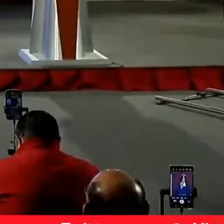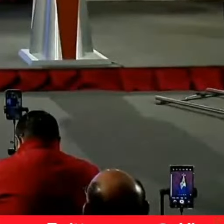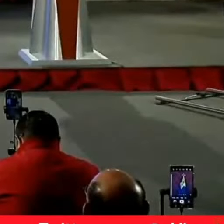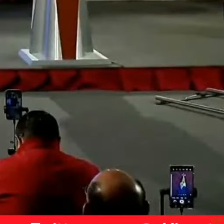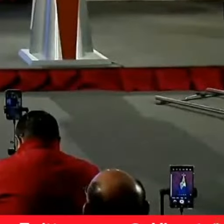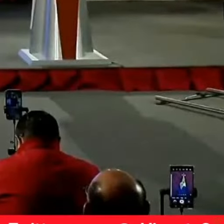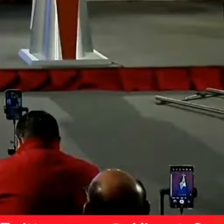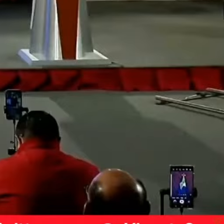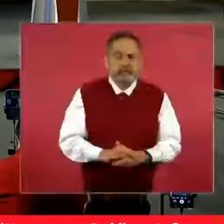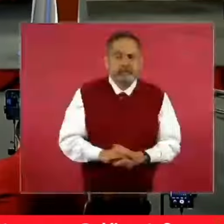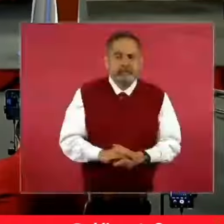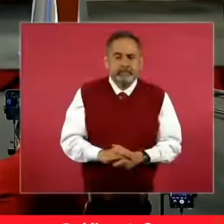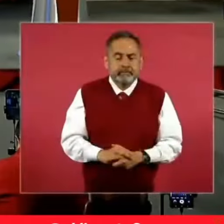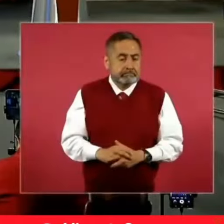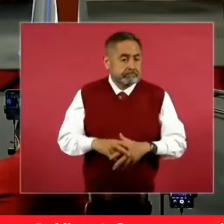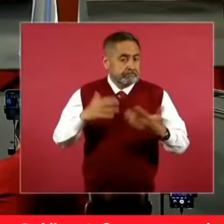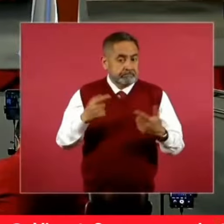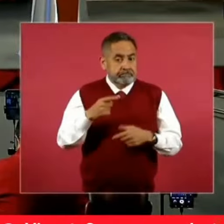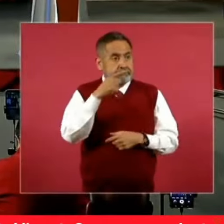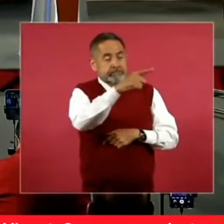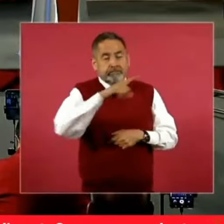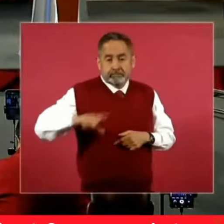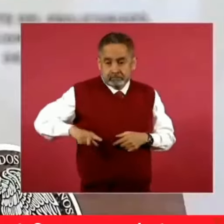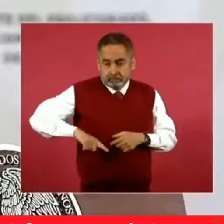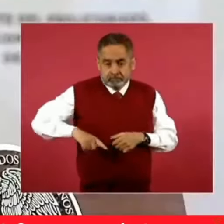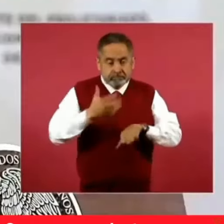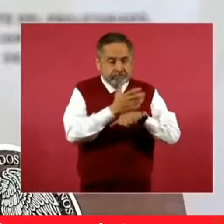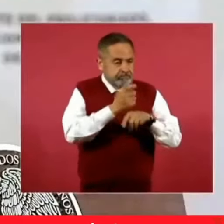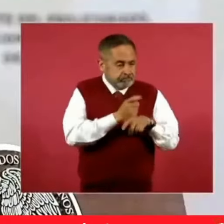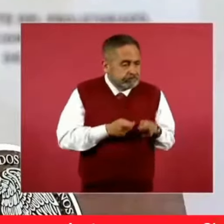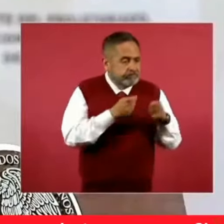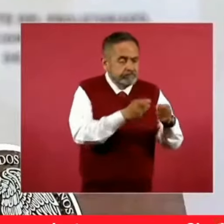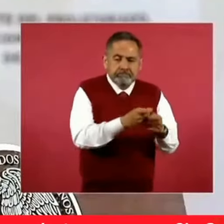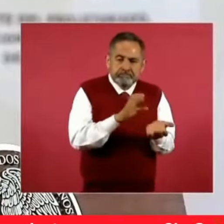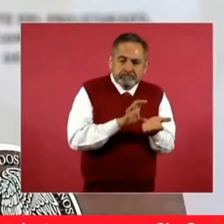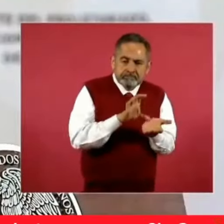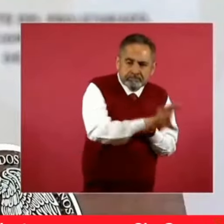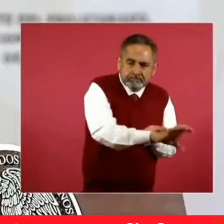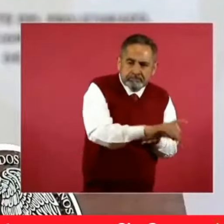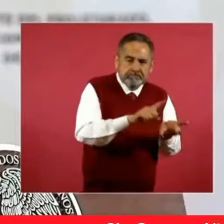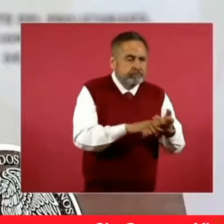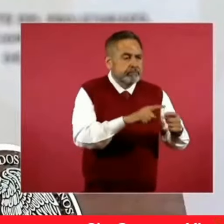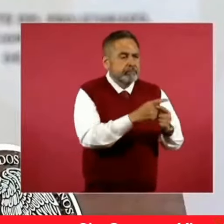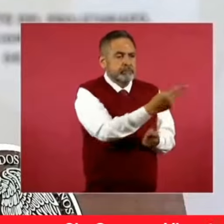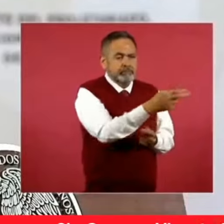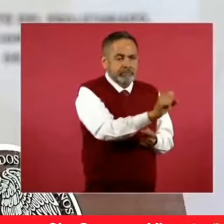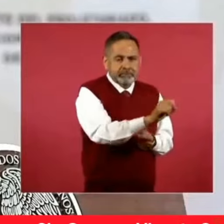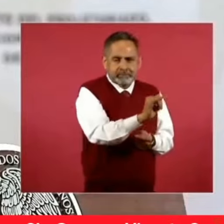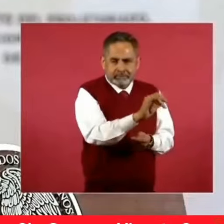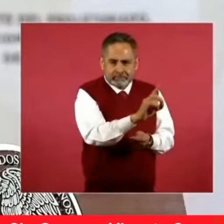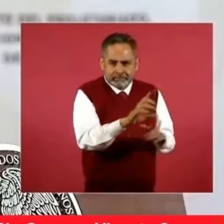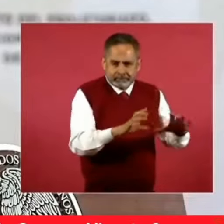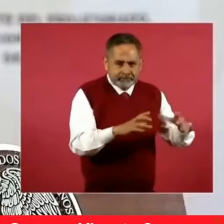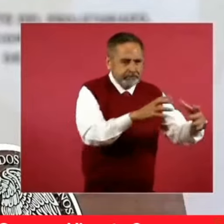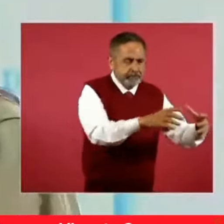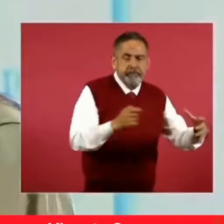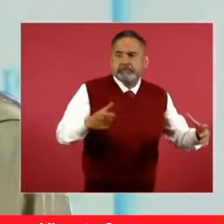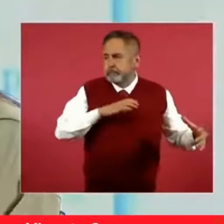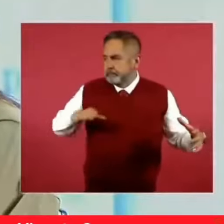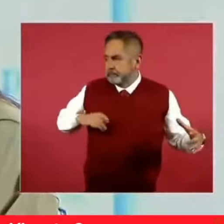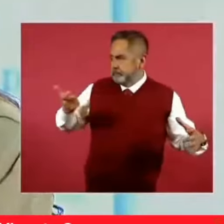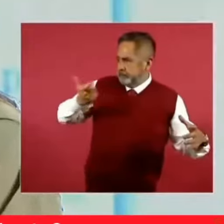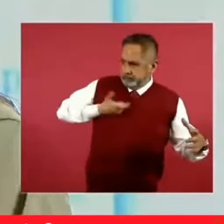que bueno, el Departamento de Estado le da los recursos a la USAID, antes se los pide al Congreso